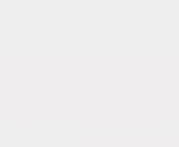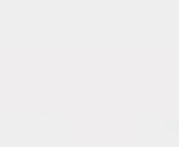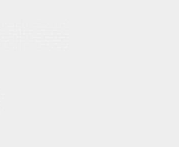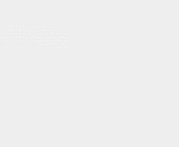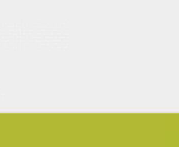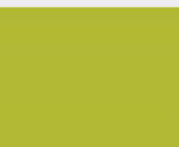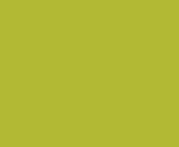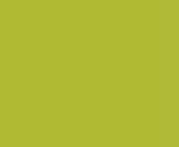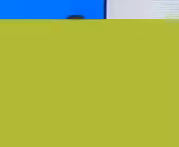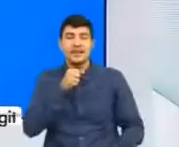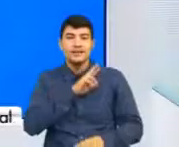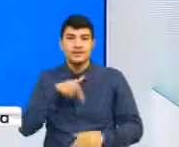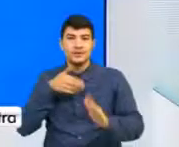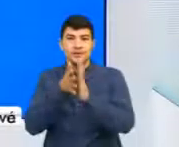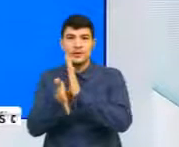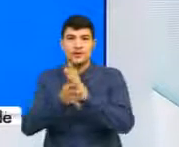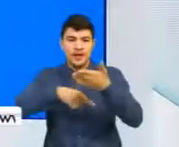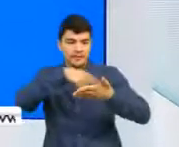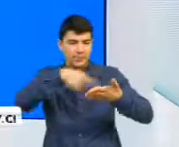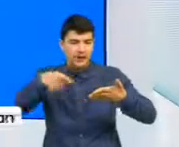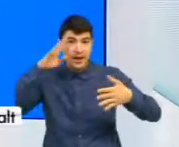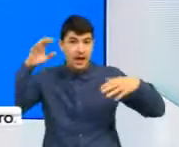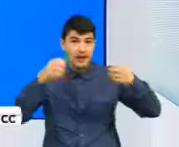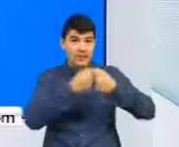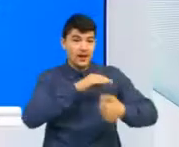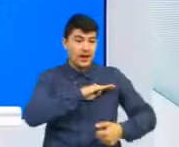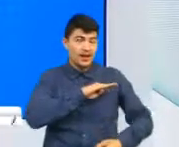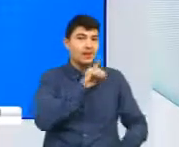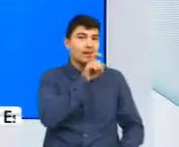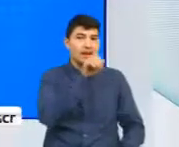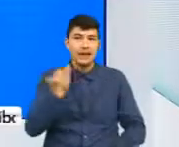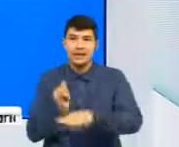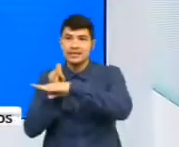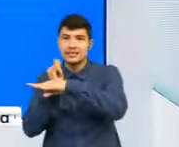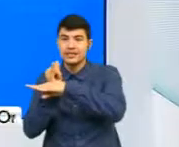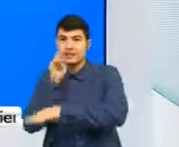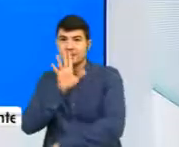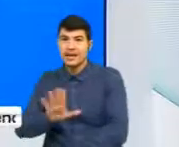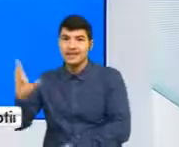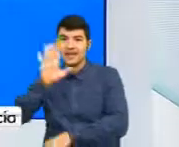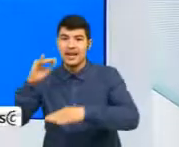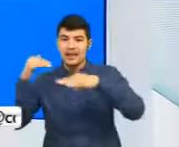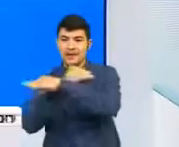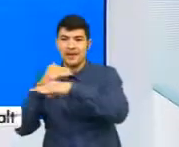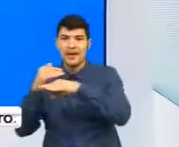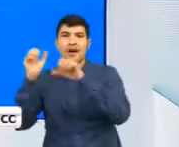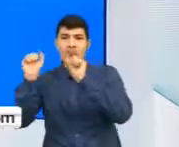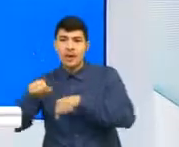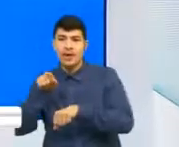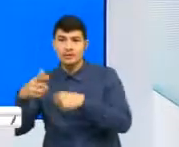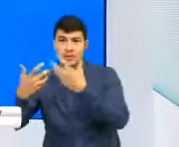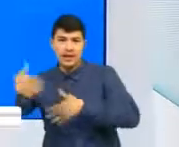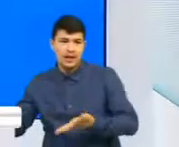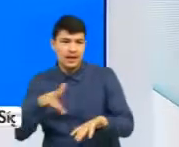como se firmó el convenio entre la cal día de bucaramanga y el instituto nacional de vías que permite la intervención en